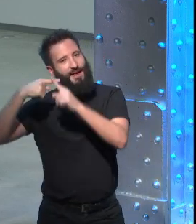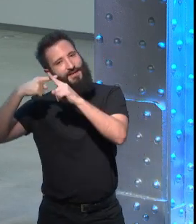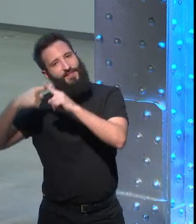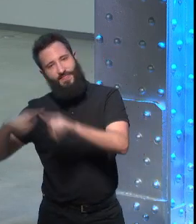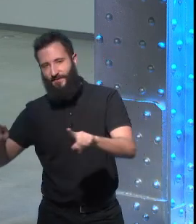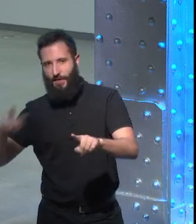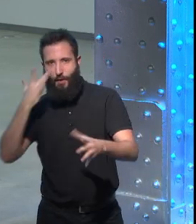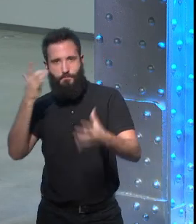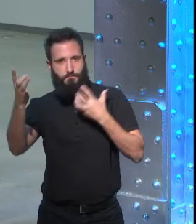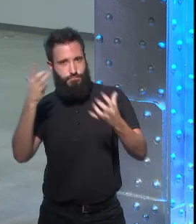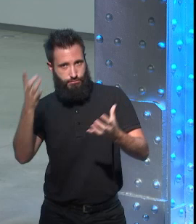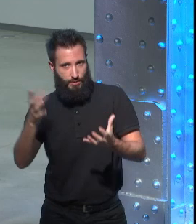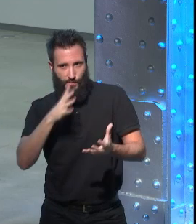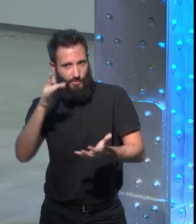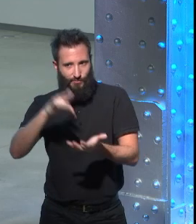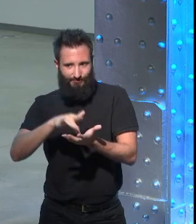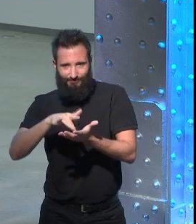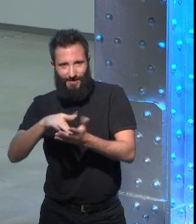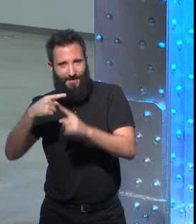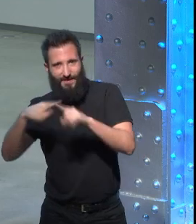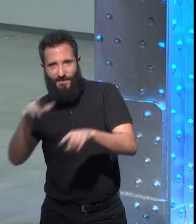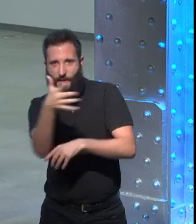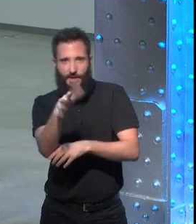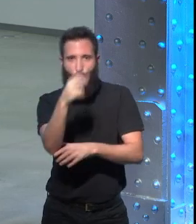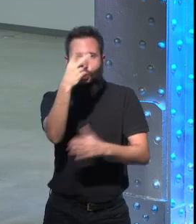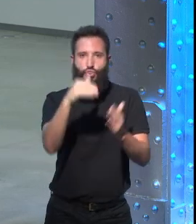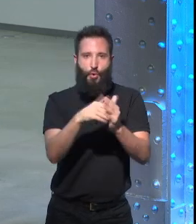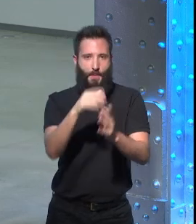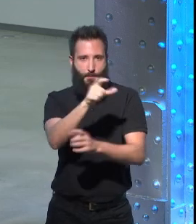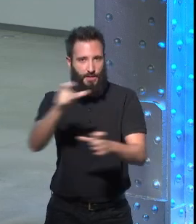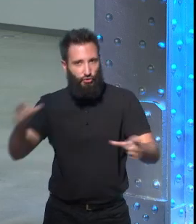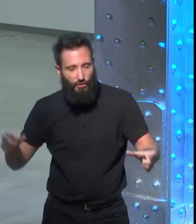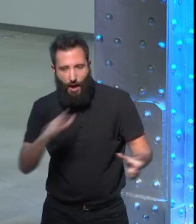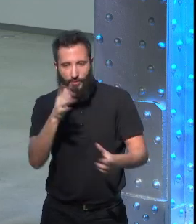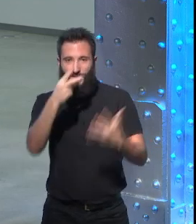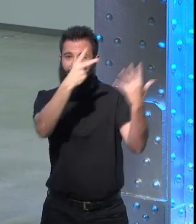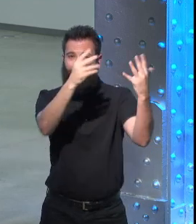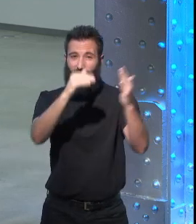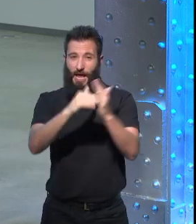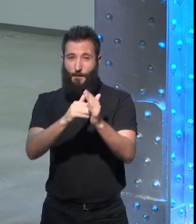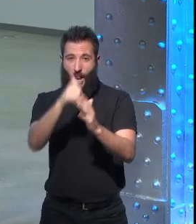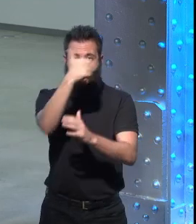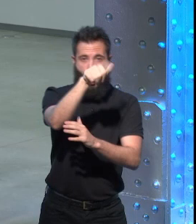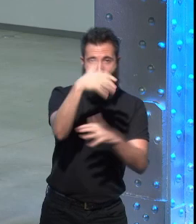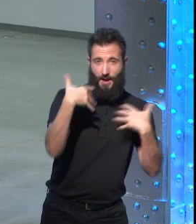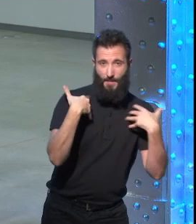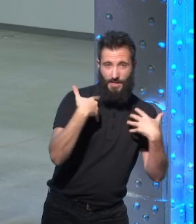ya es considerable. Ya hay una diferencia de cerca de 2.000, ¿no? 7.000 y pico víctimas varones